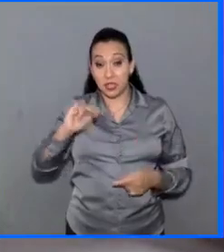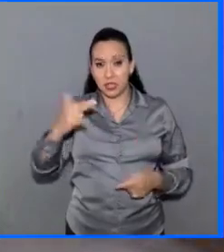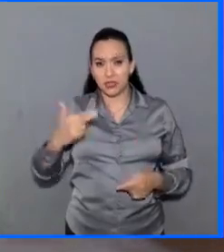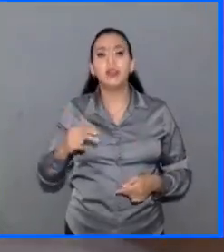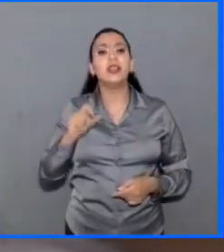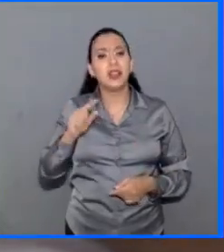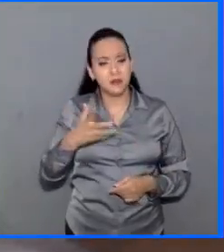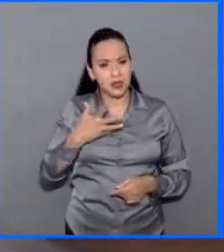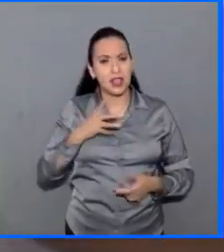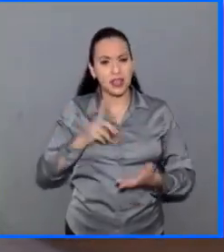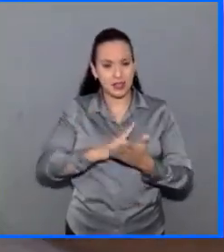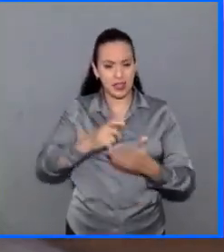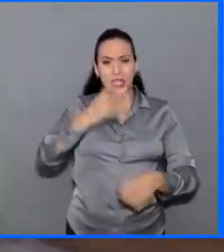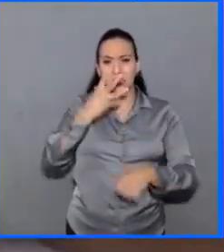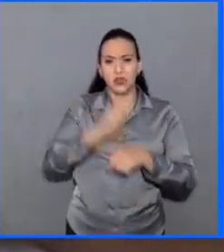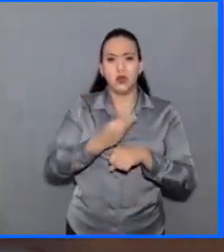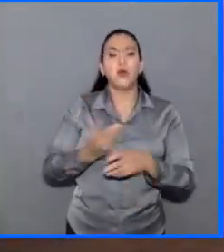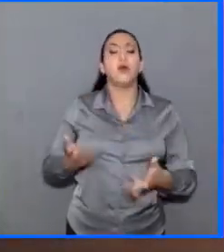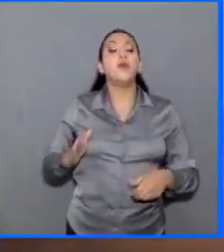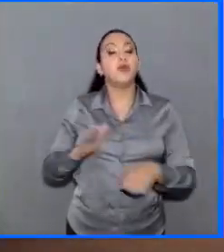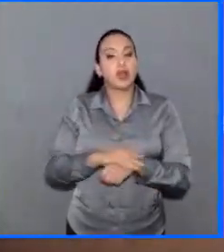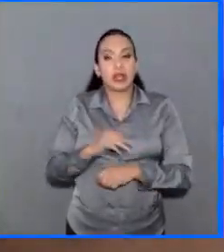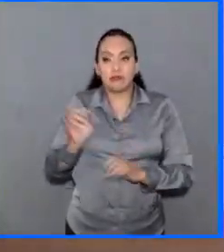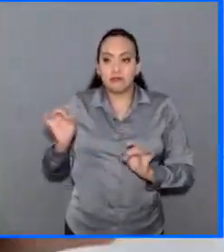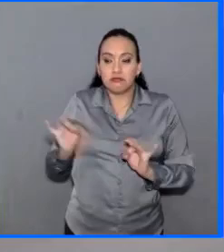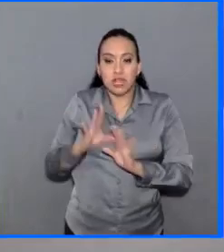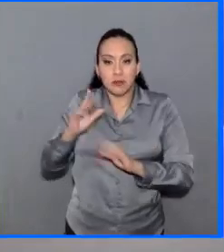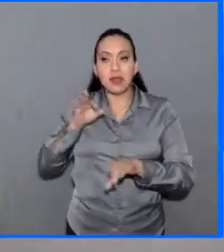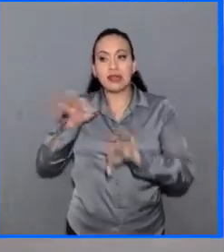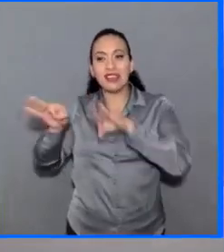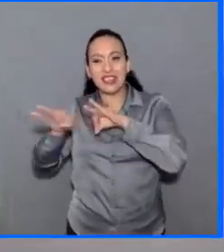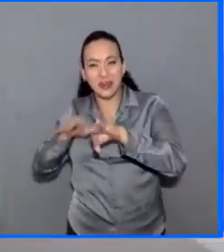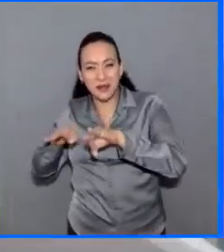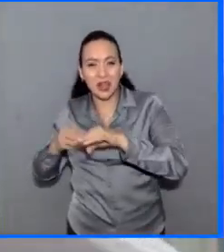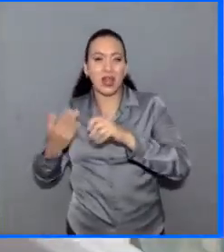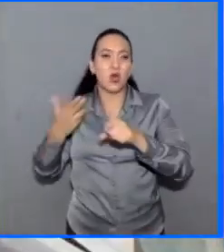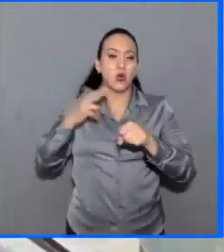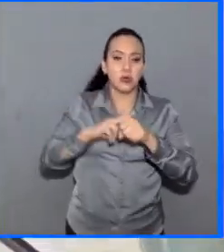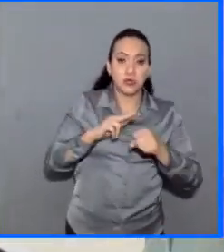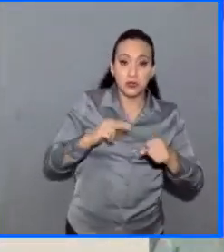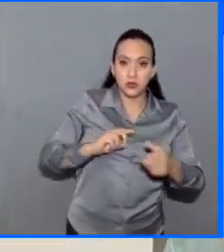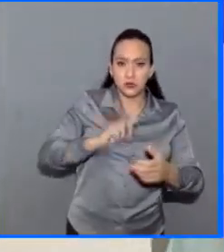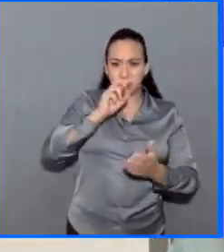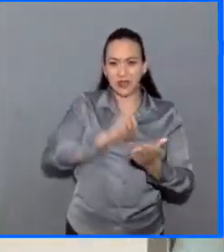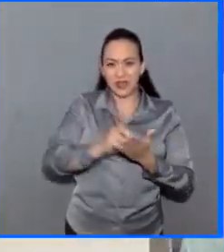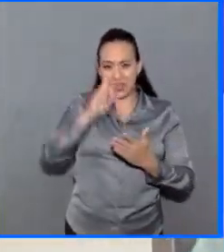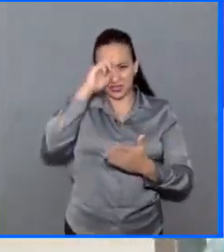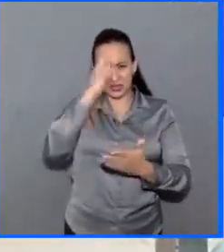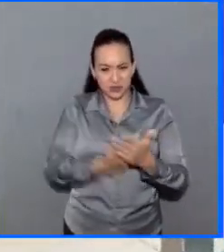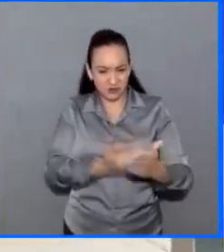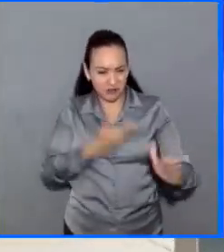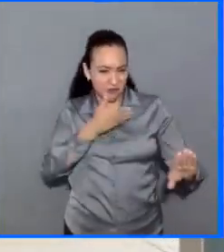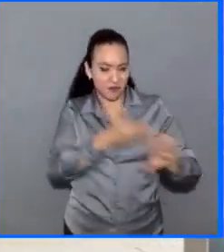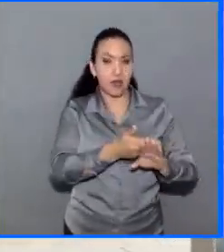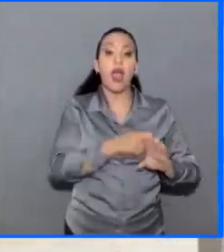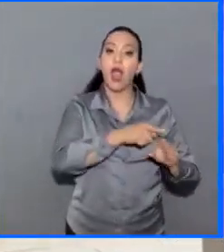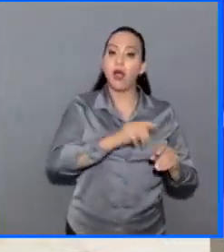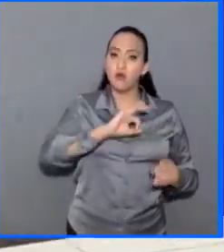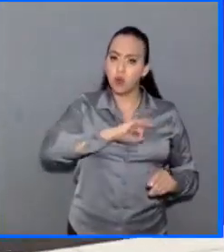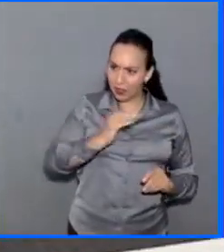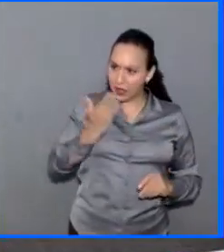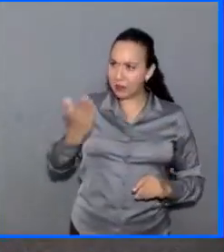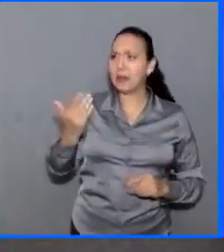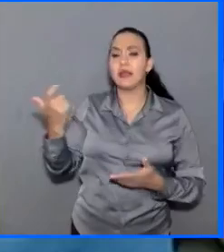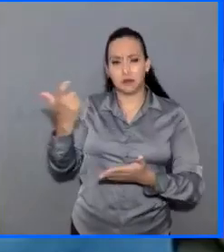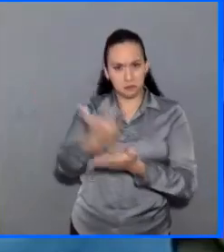en casos de violaciones a sus derechos, el cual incluye no solo compensaciones económicas, sino también medidas que